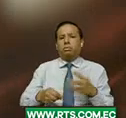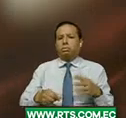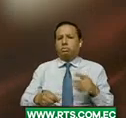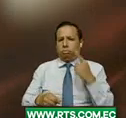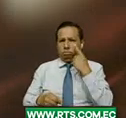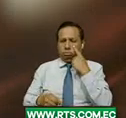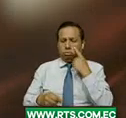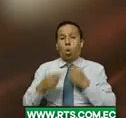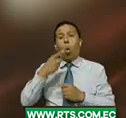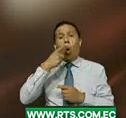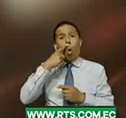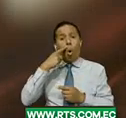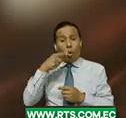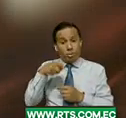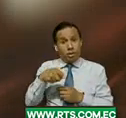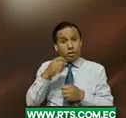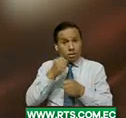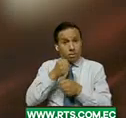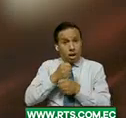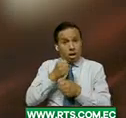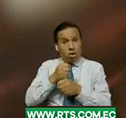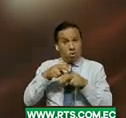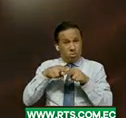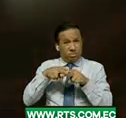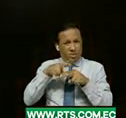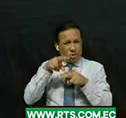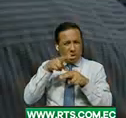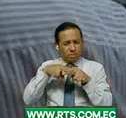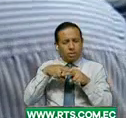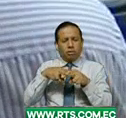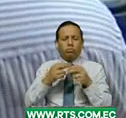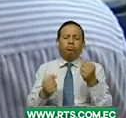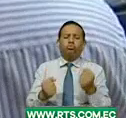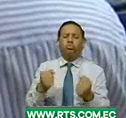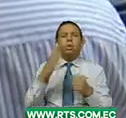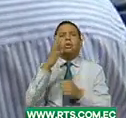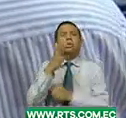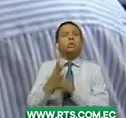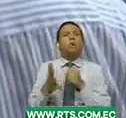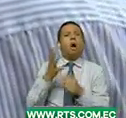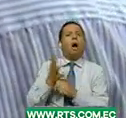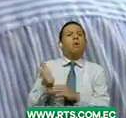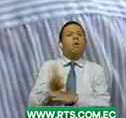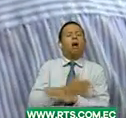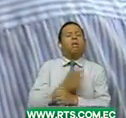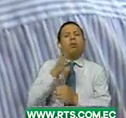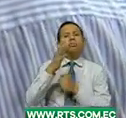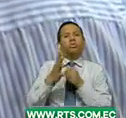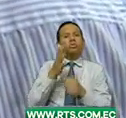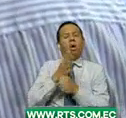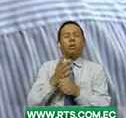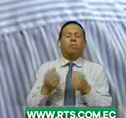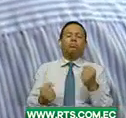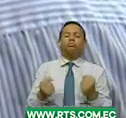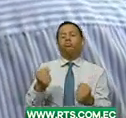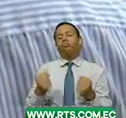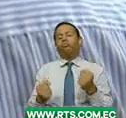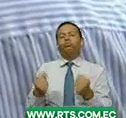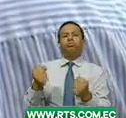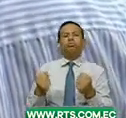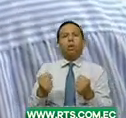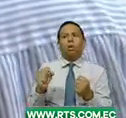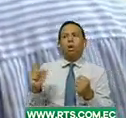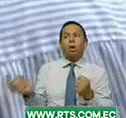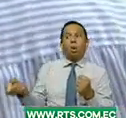casos, 5 años trabajando en ese vehículo haciendo carreras por distintos puntos de la urbe porteña. Este fue el primer robo que sufre. Su